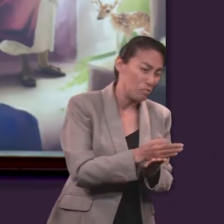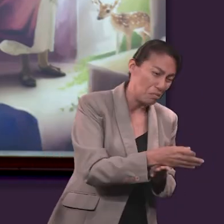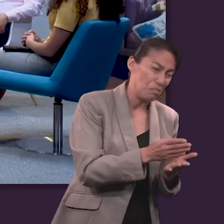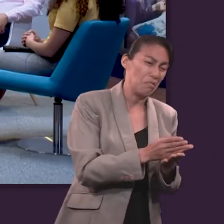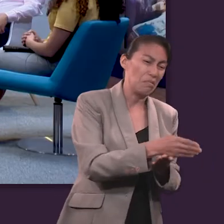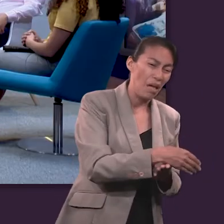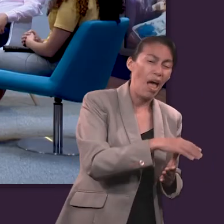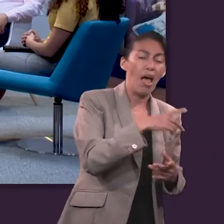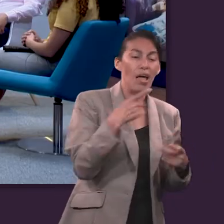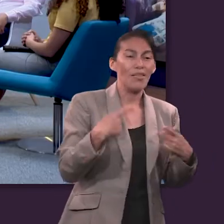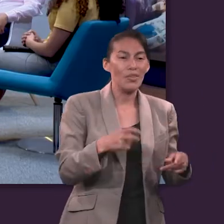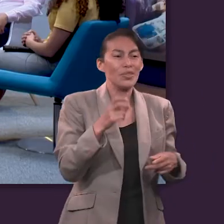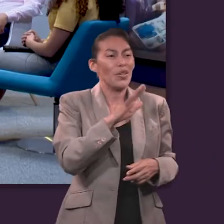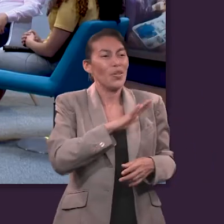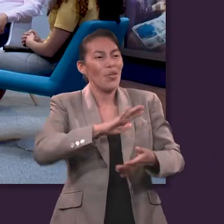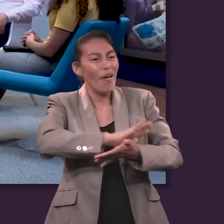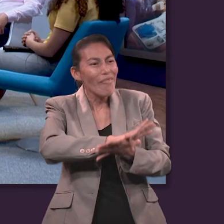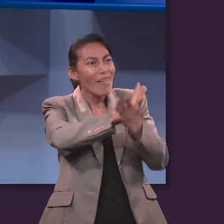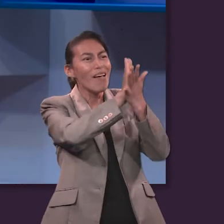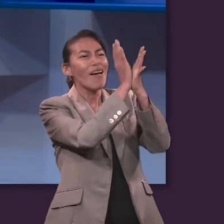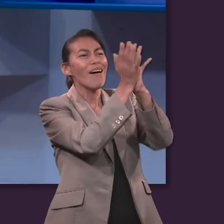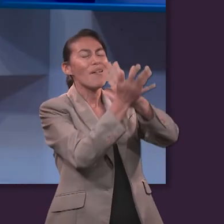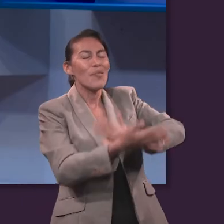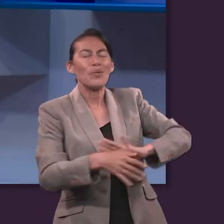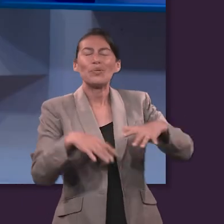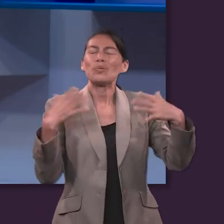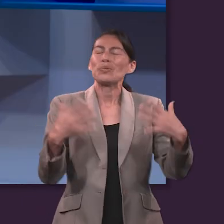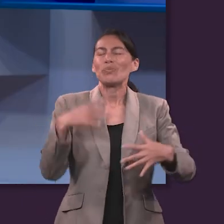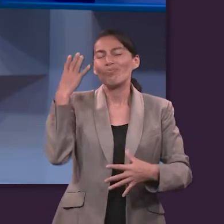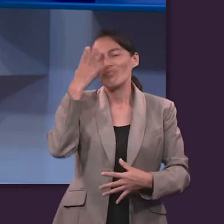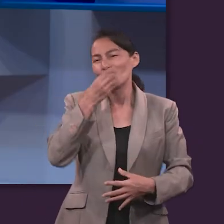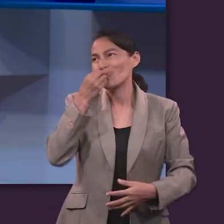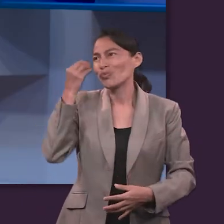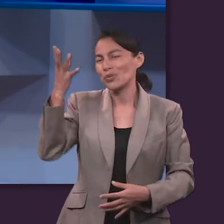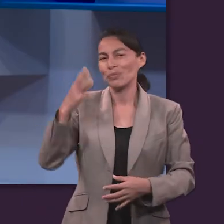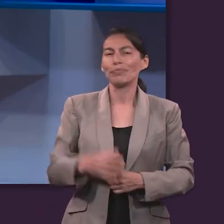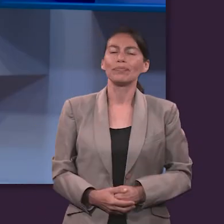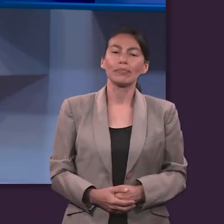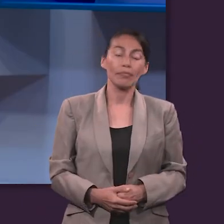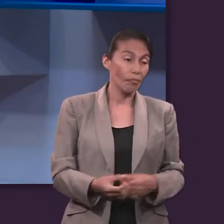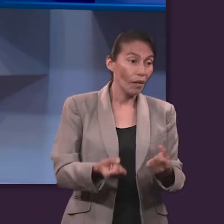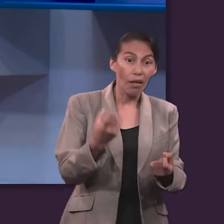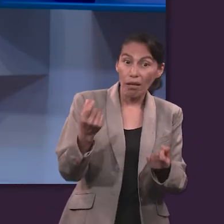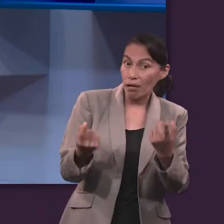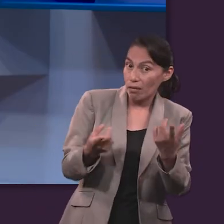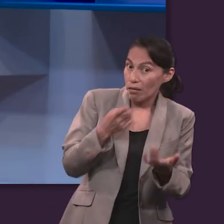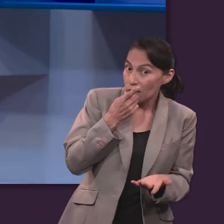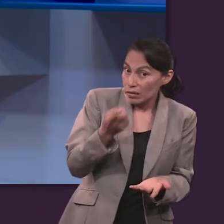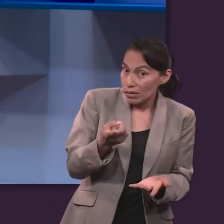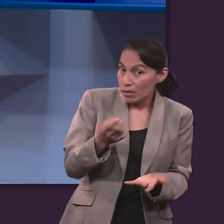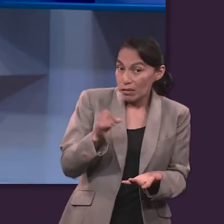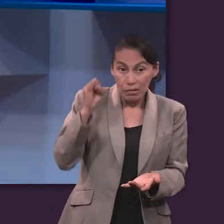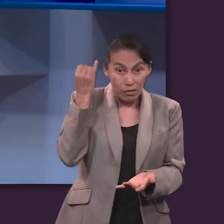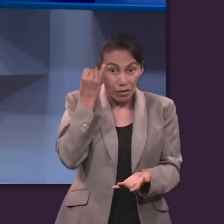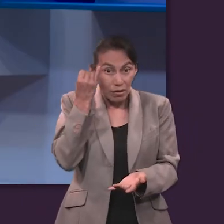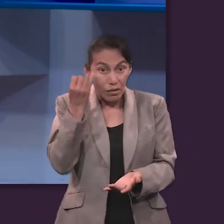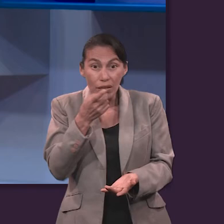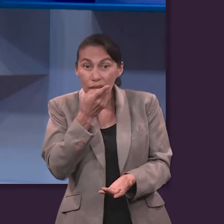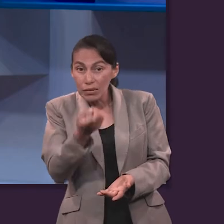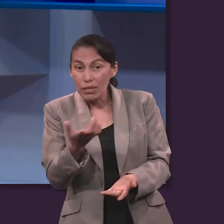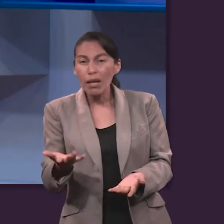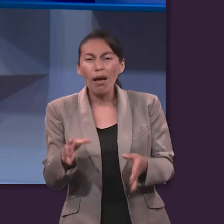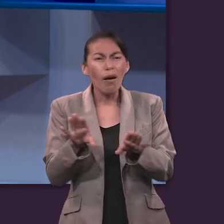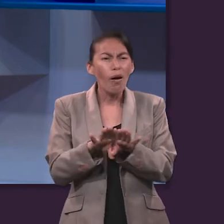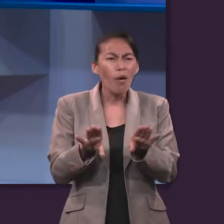por las decisiones de las personas. Claro que sí. ¿Alguien más puede aportar para añadir, para afianzar lo que ha